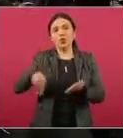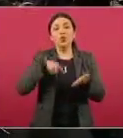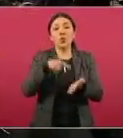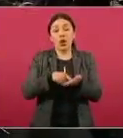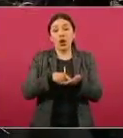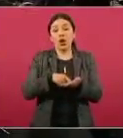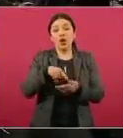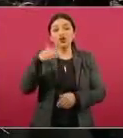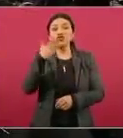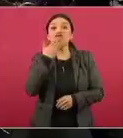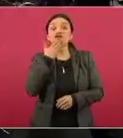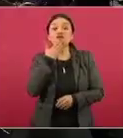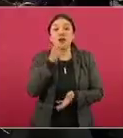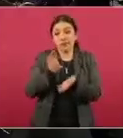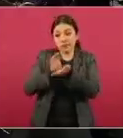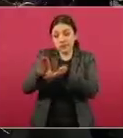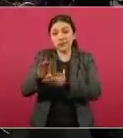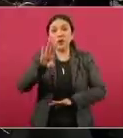corresponden